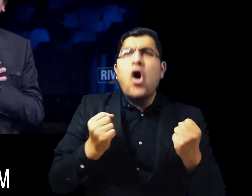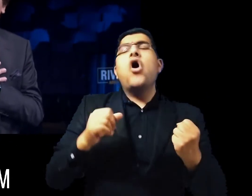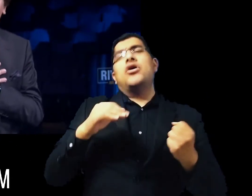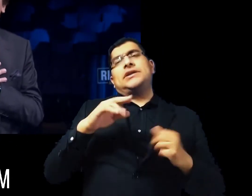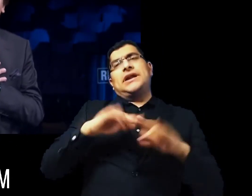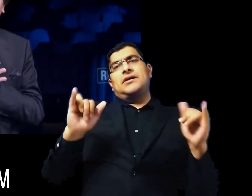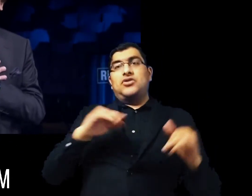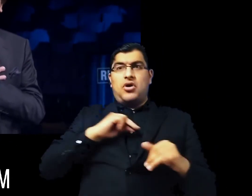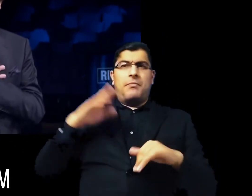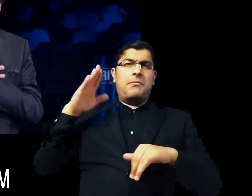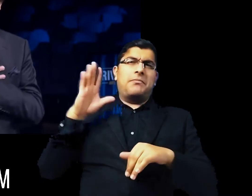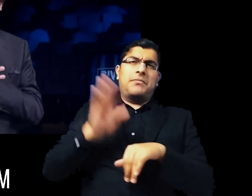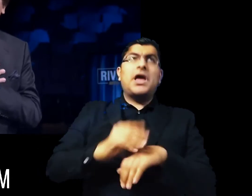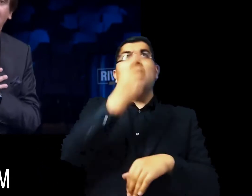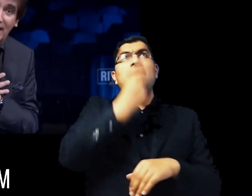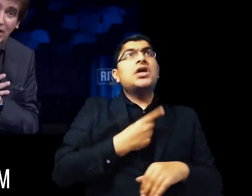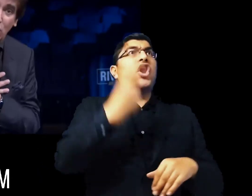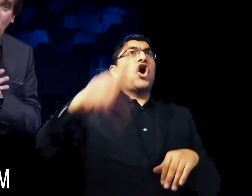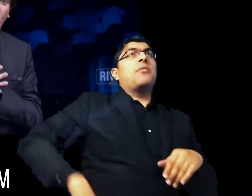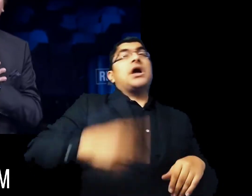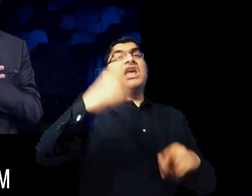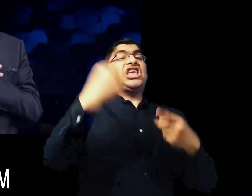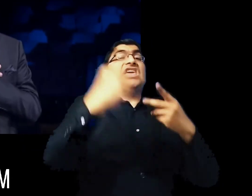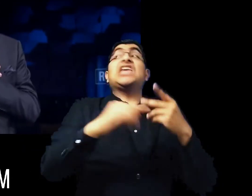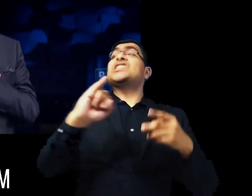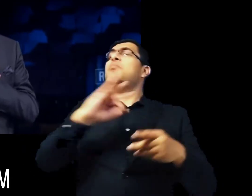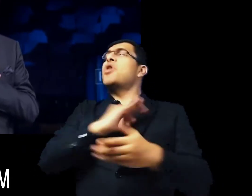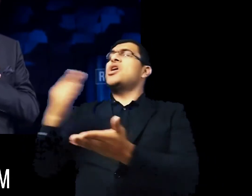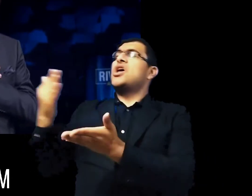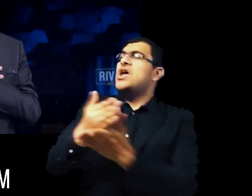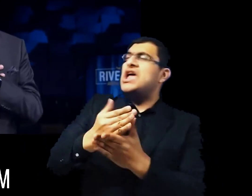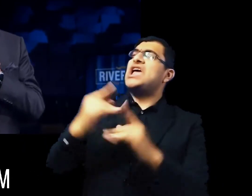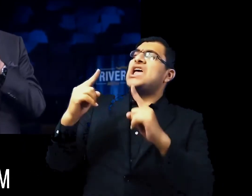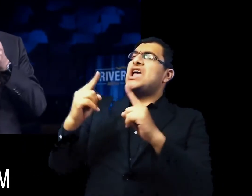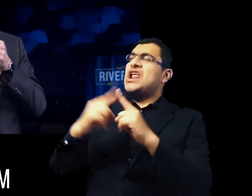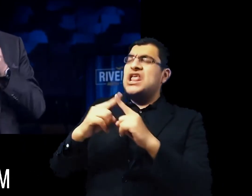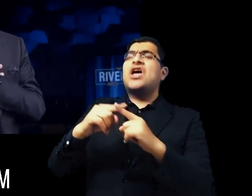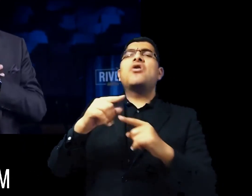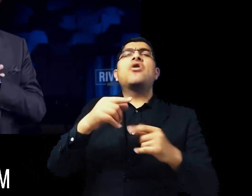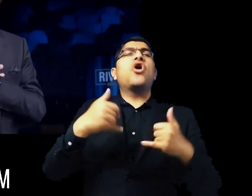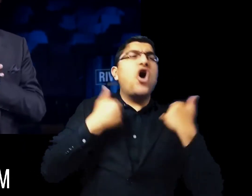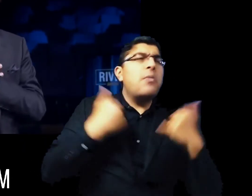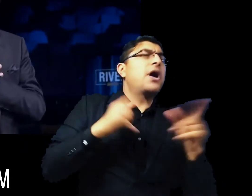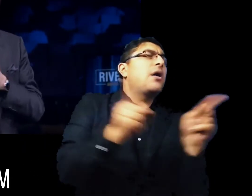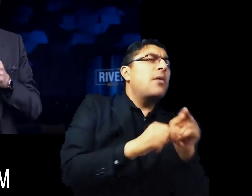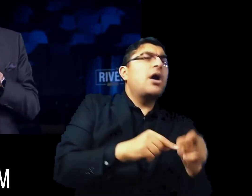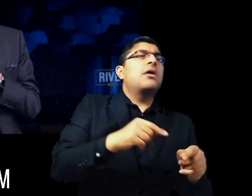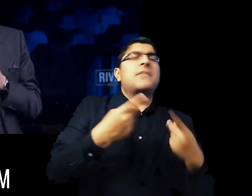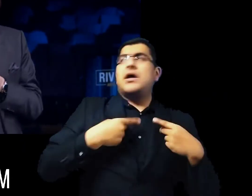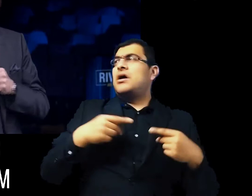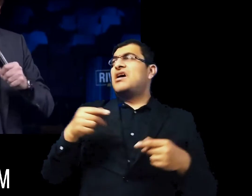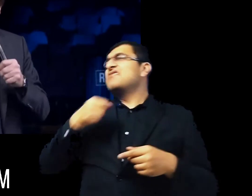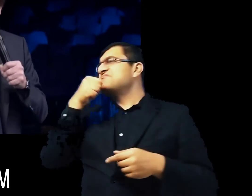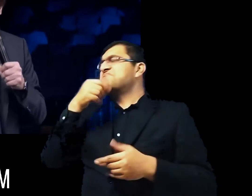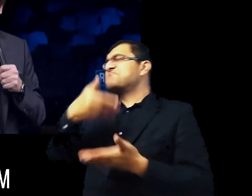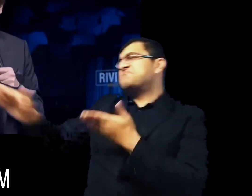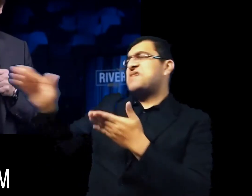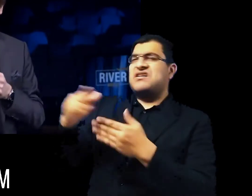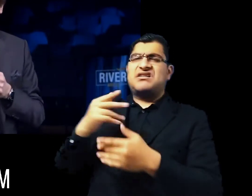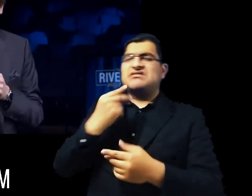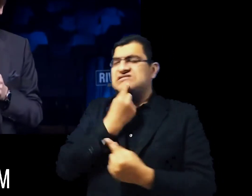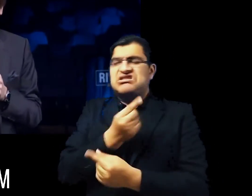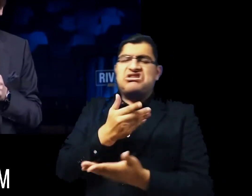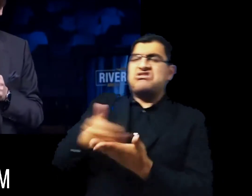no permitiré que nadie me diga quién puede entrar o quién no puede entrar en la iglesia. Perdón, pero eso me